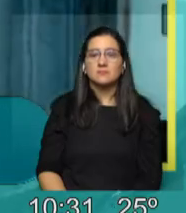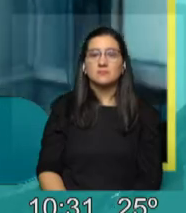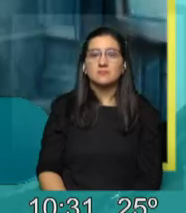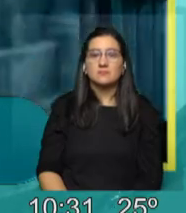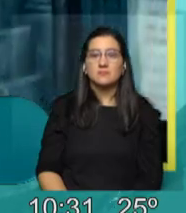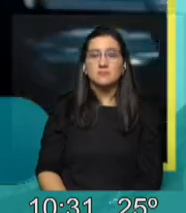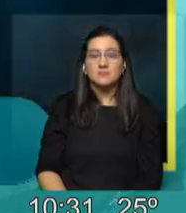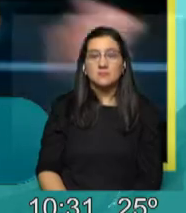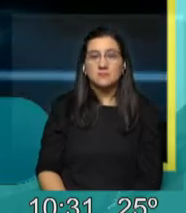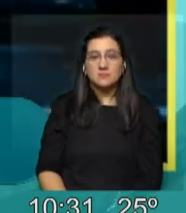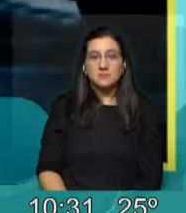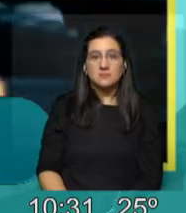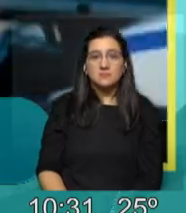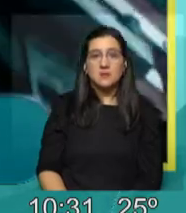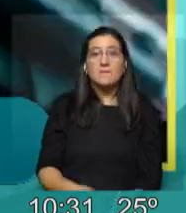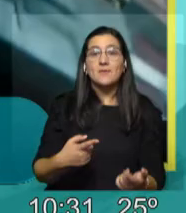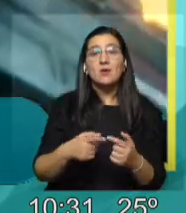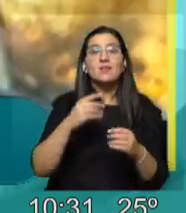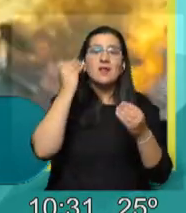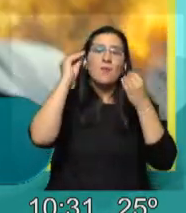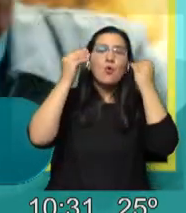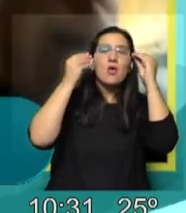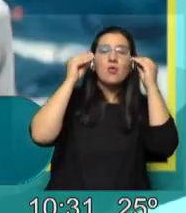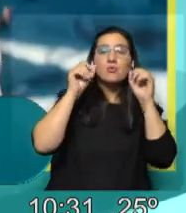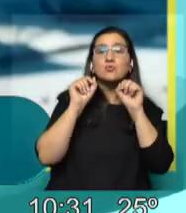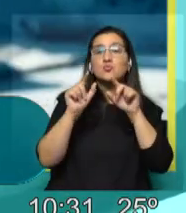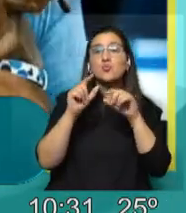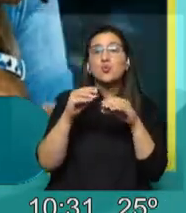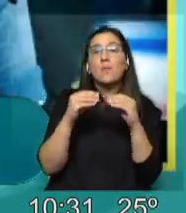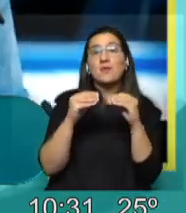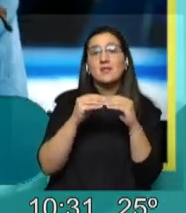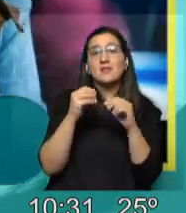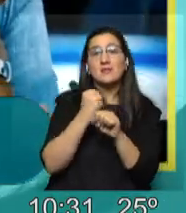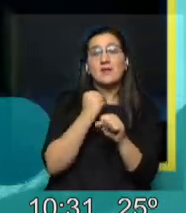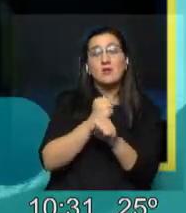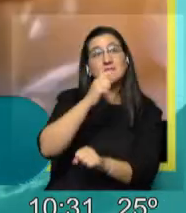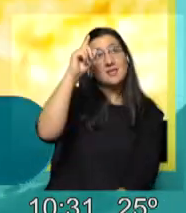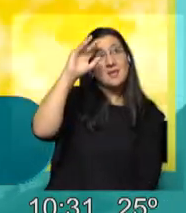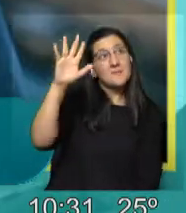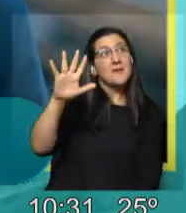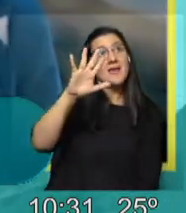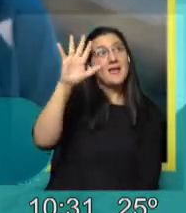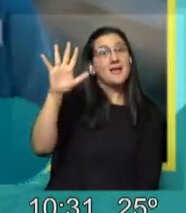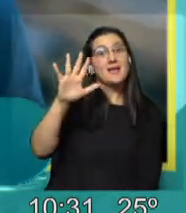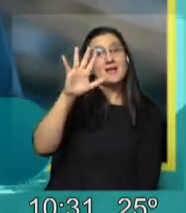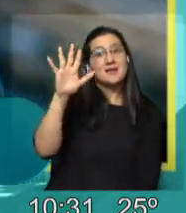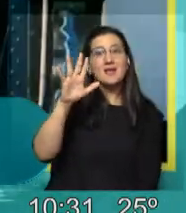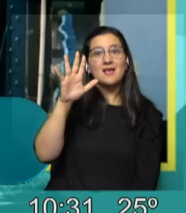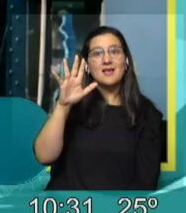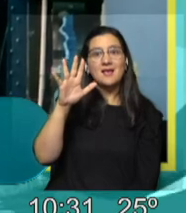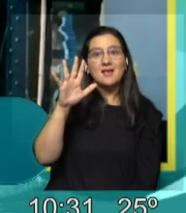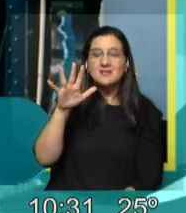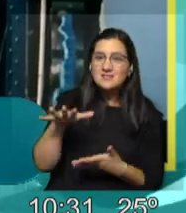laboral de esa revista. Pero él está enamorado de una compañera de trabajo e imagina todo el tiempo...